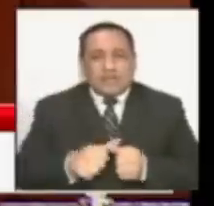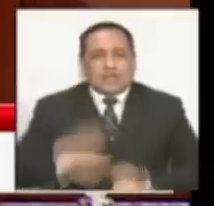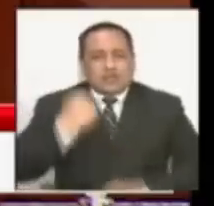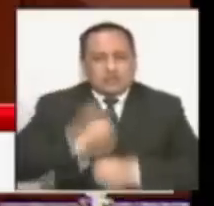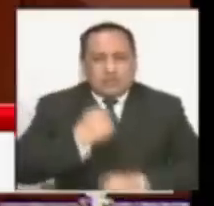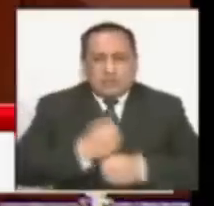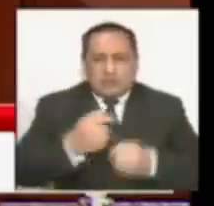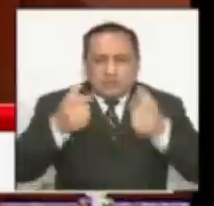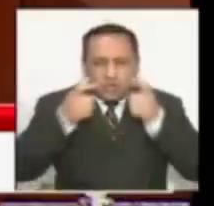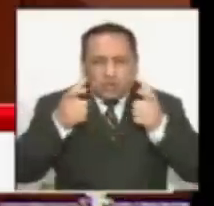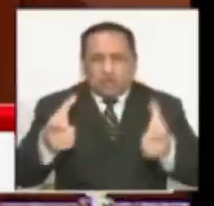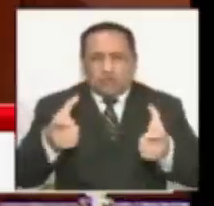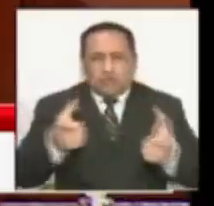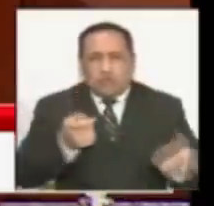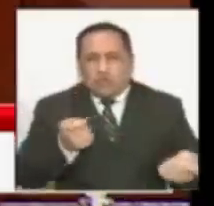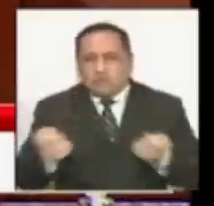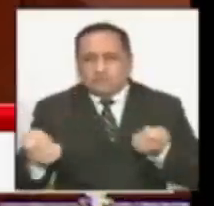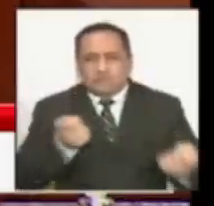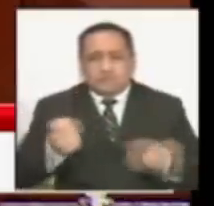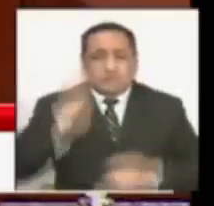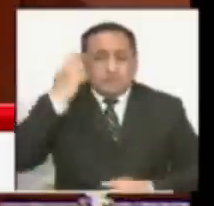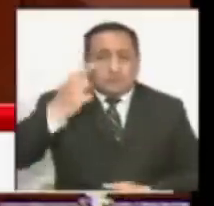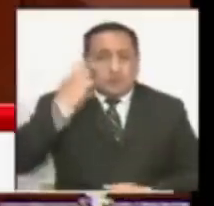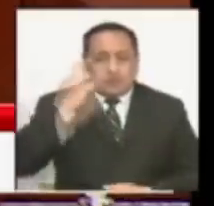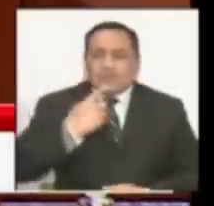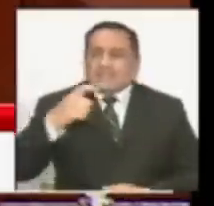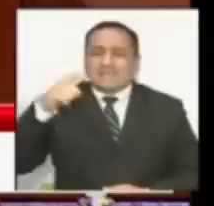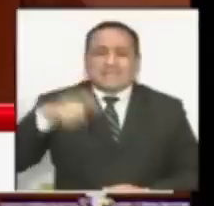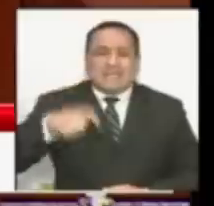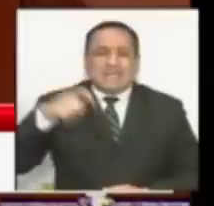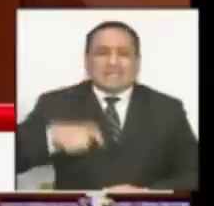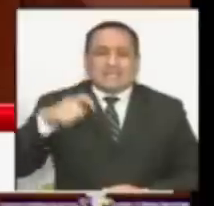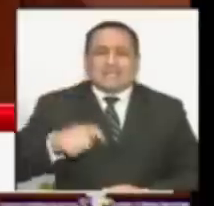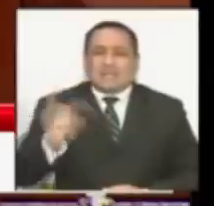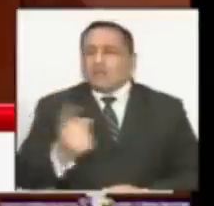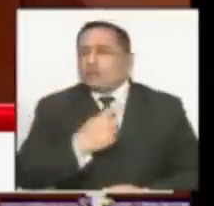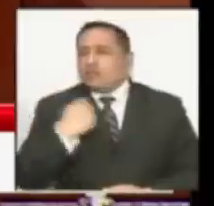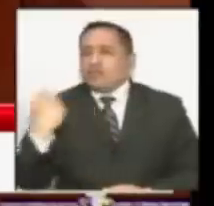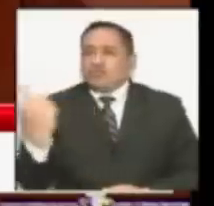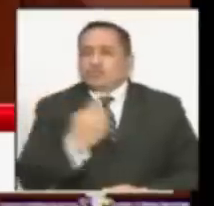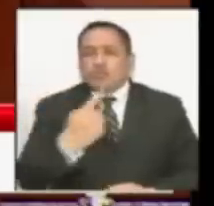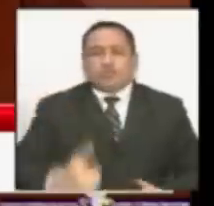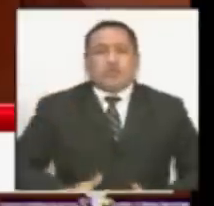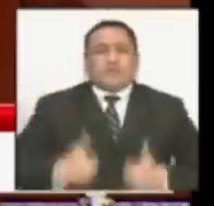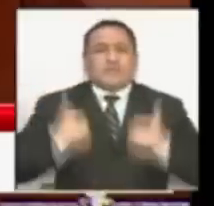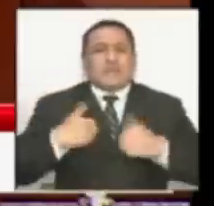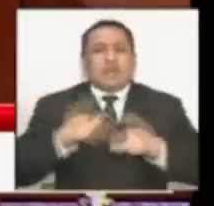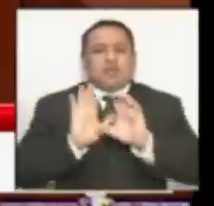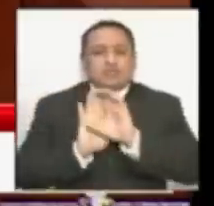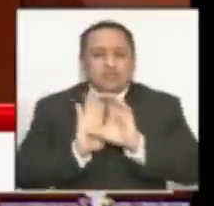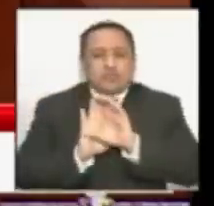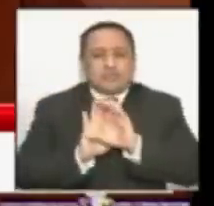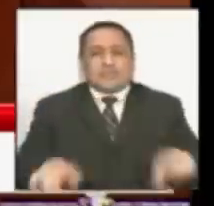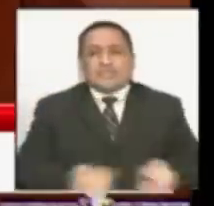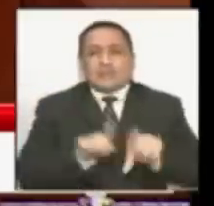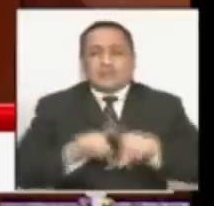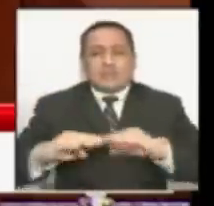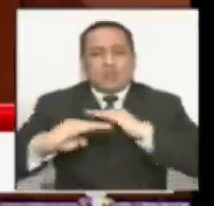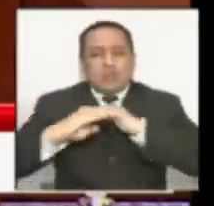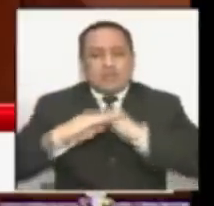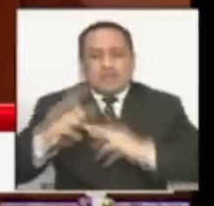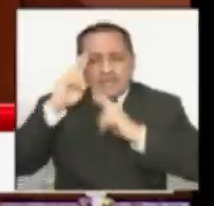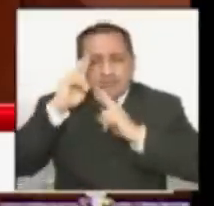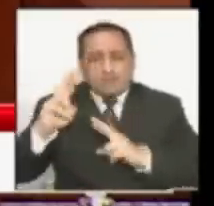mecanismos de control político, que son necesarios en todo régimen constitucional y